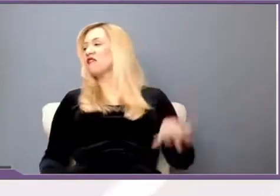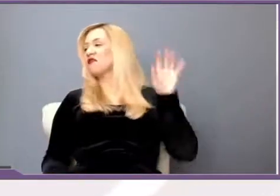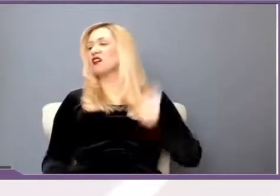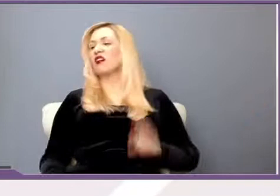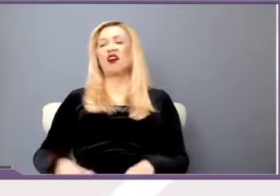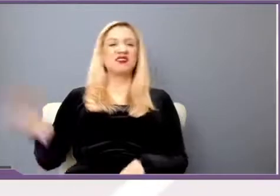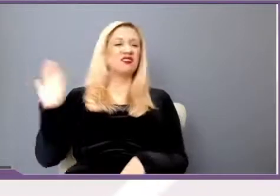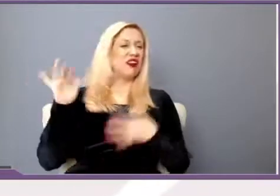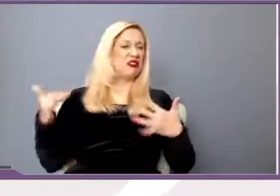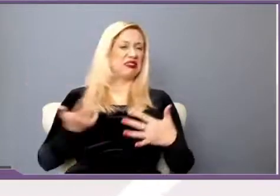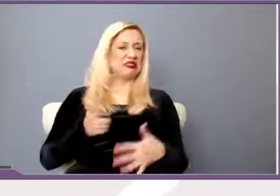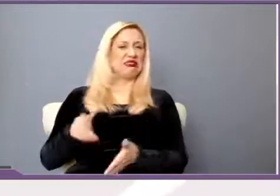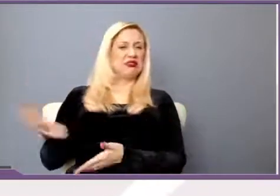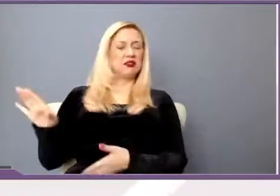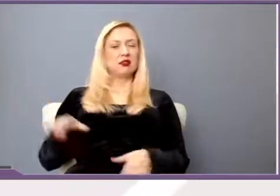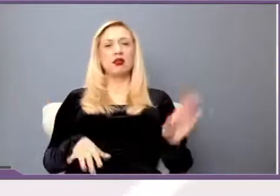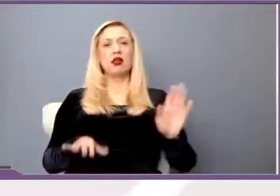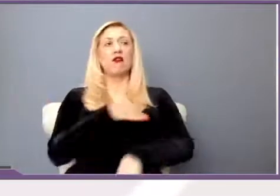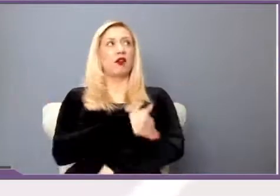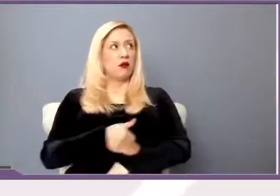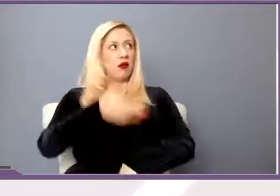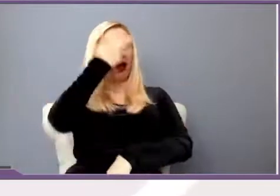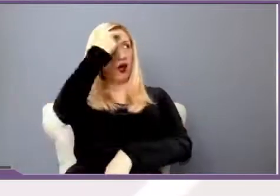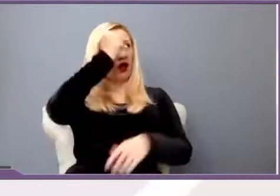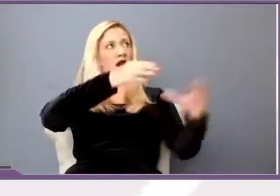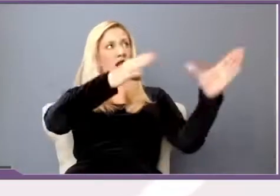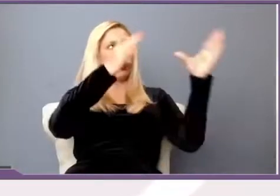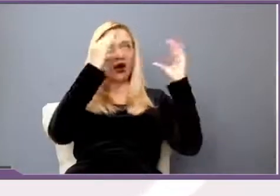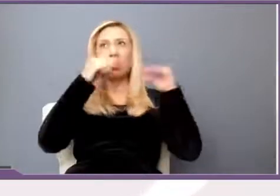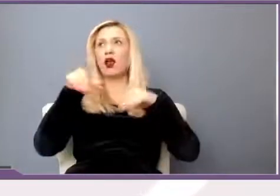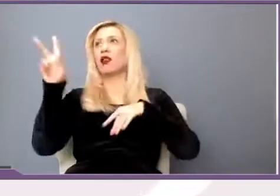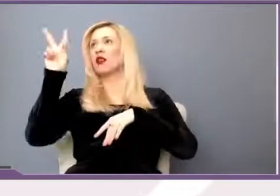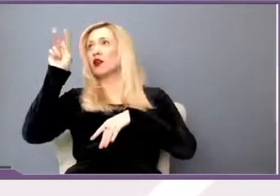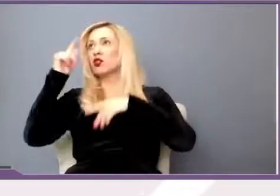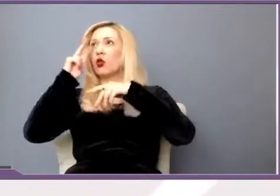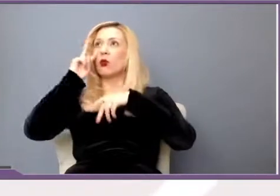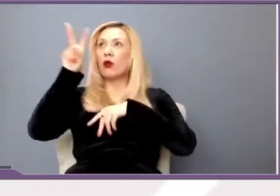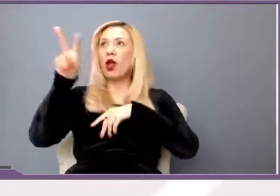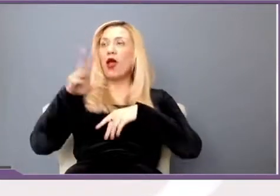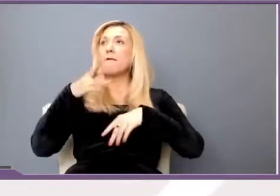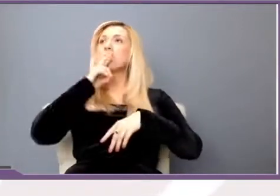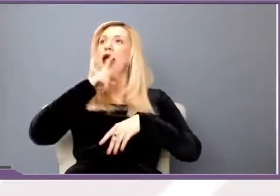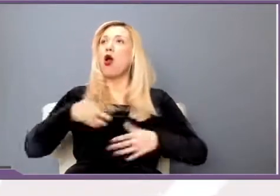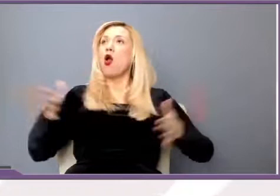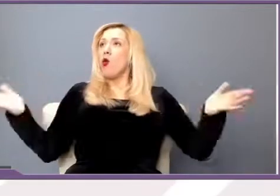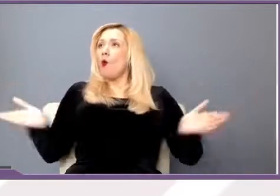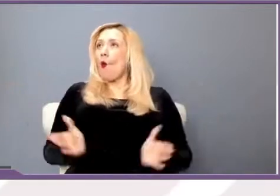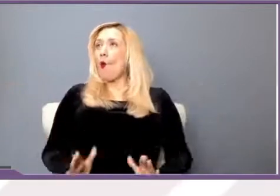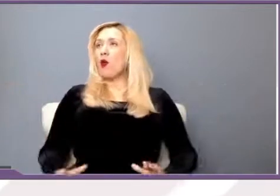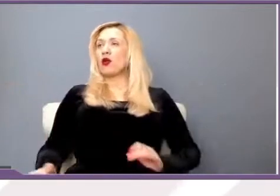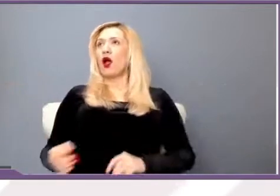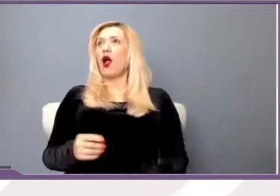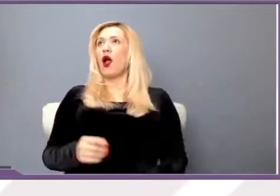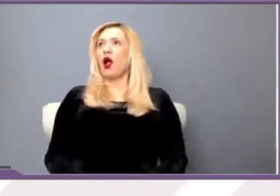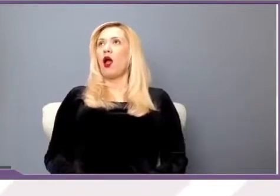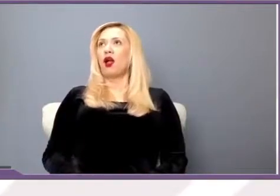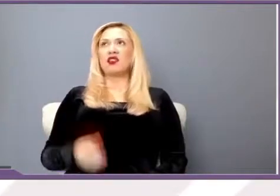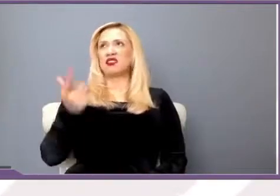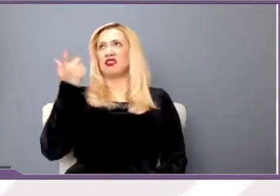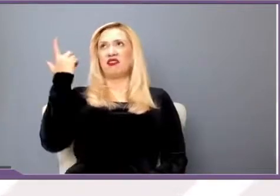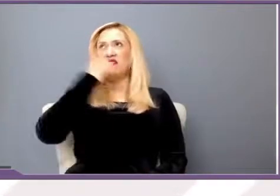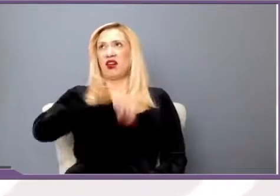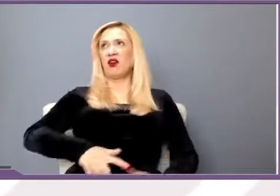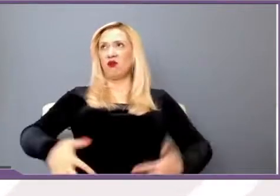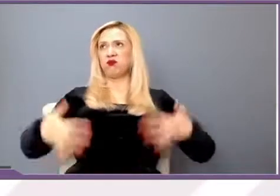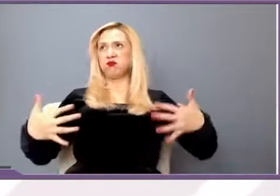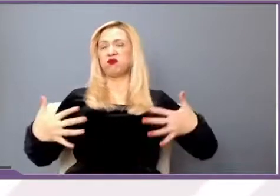medios de comunicación, de la propia familia, de muchos espacios, en lo malo que es ser gorda, que incluso esta parte de la moralidad tiene que ver con